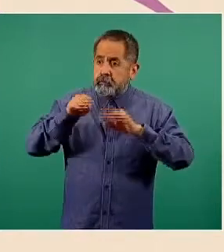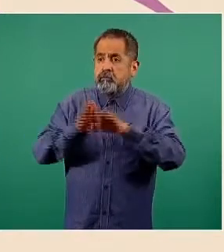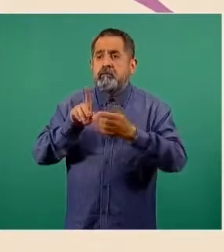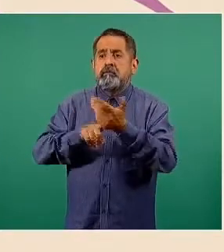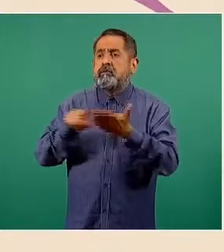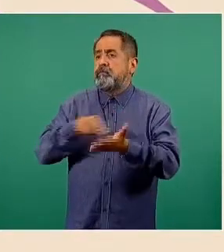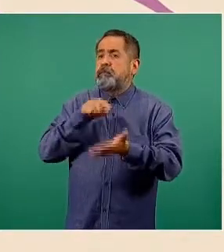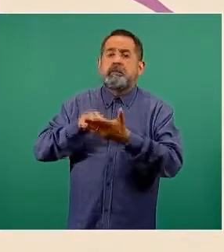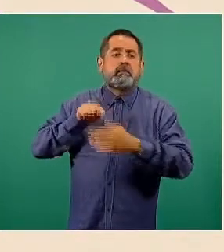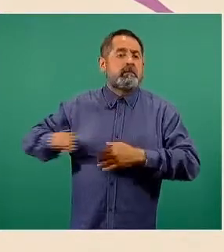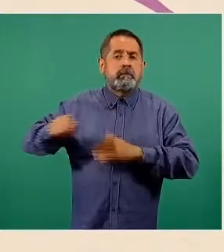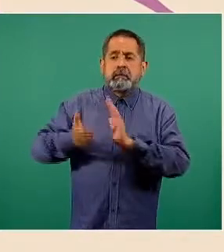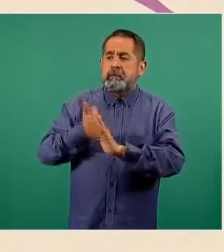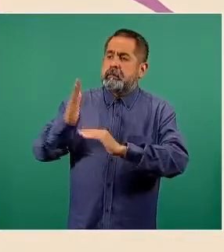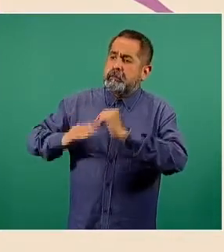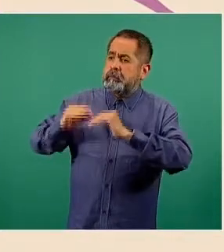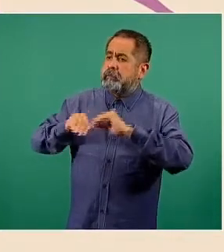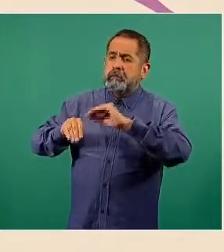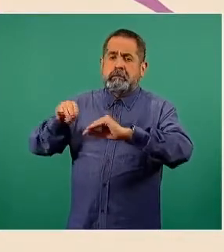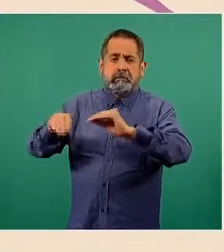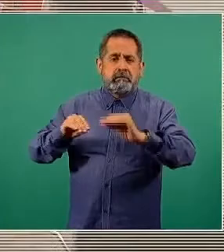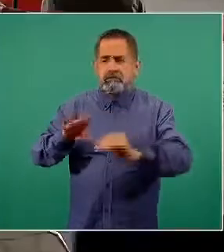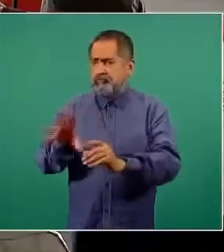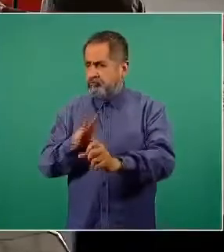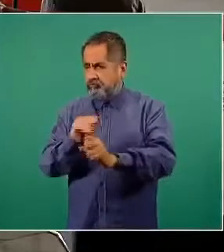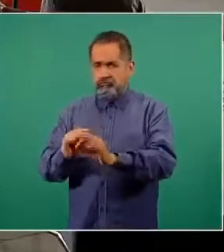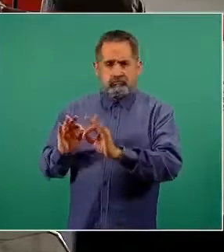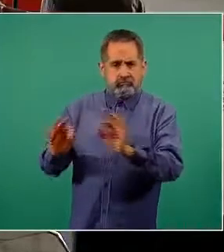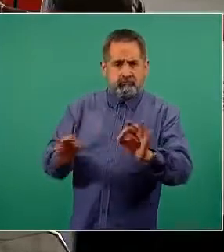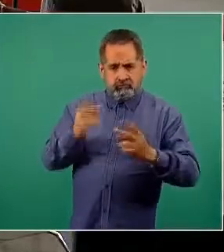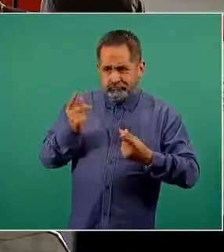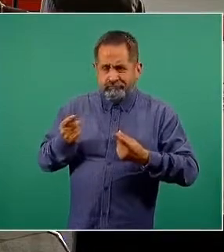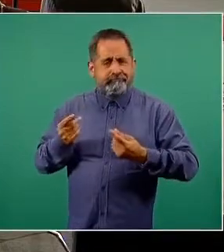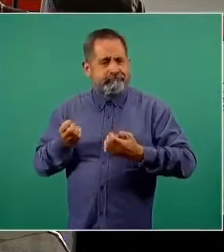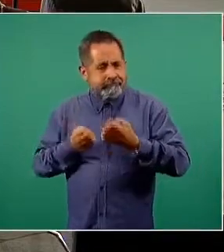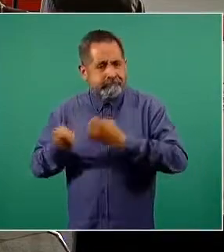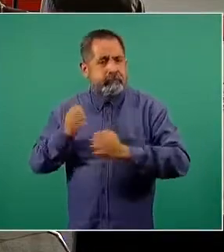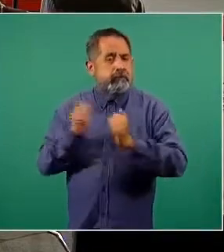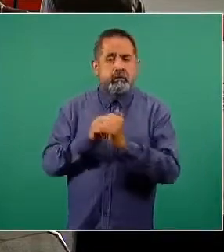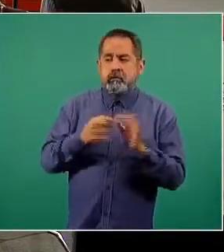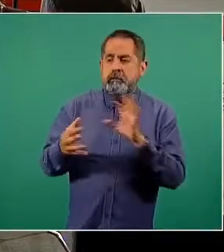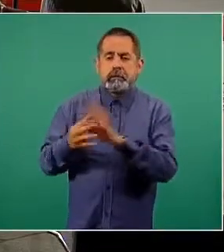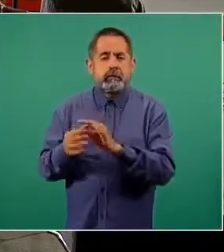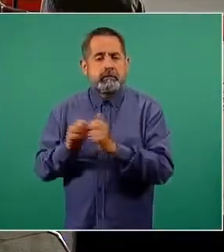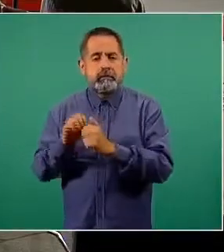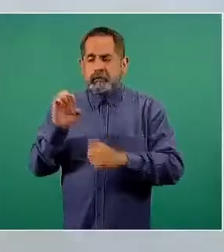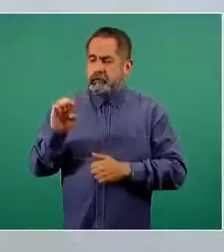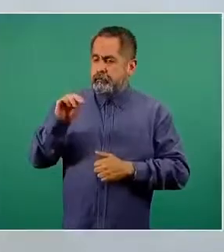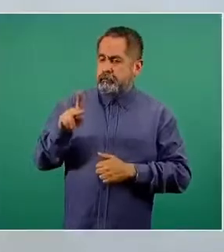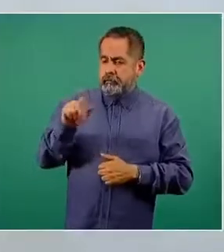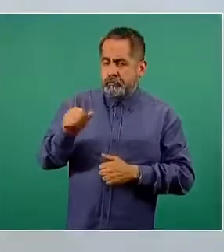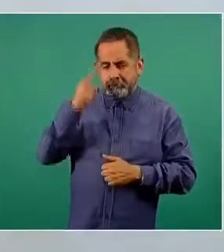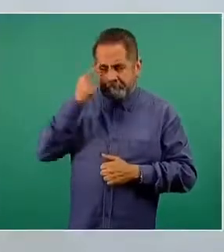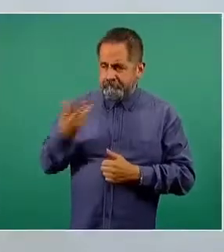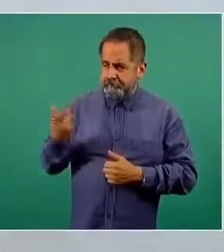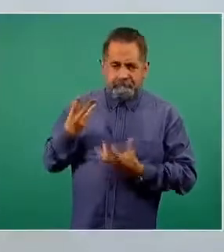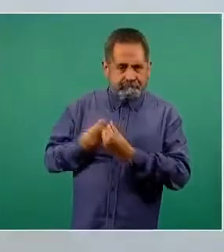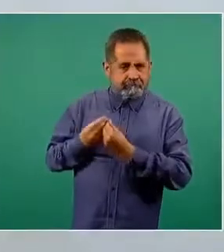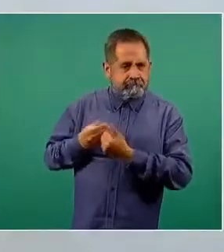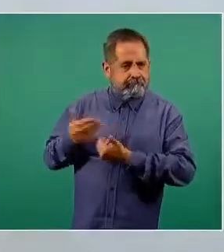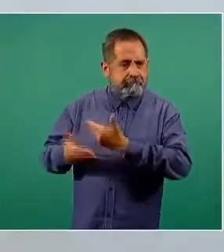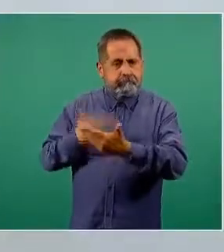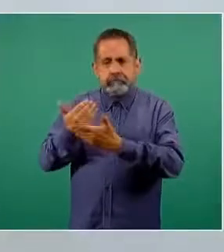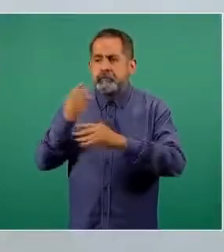las acciones que generamos desde la Secretaría y estar en activo con la EMPA, generando sinergias para que